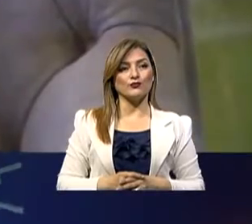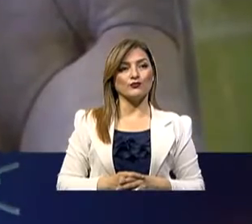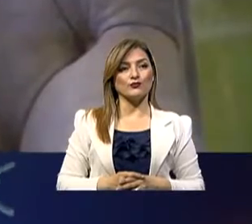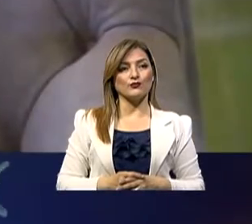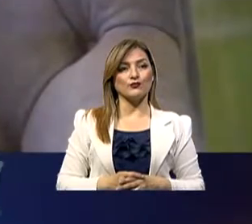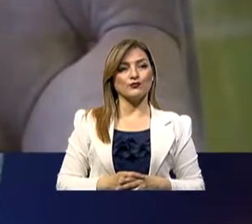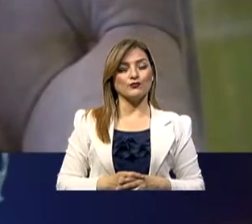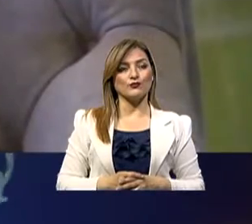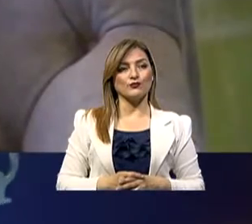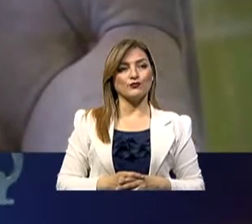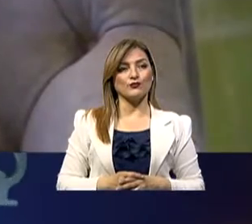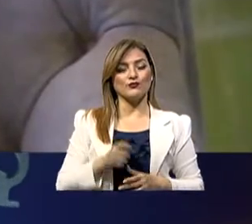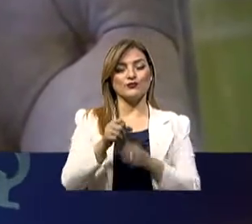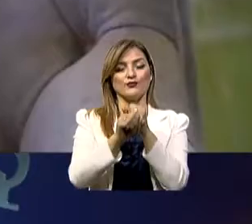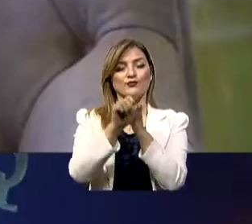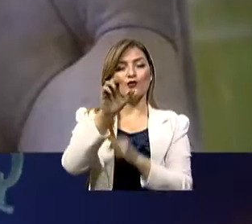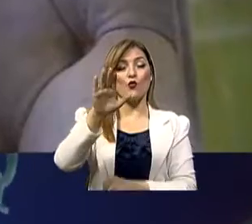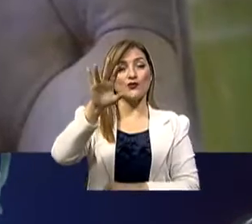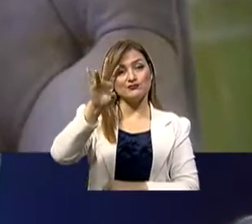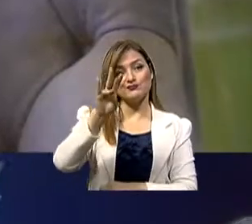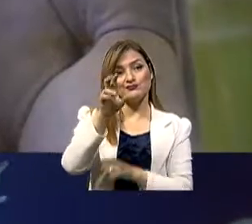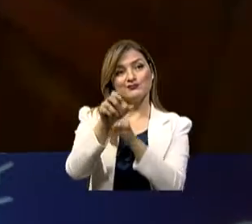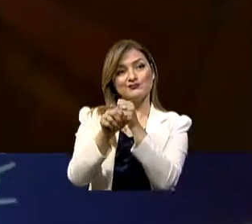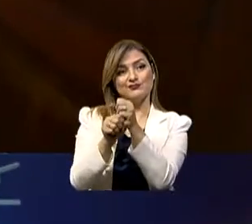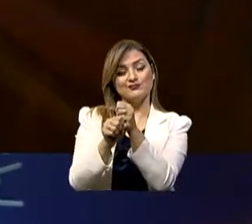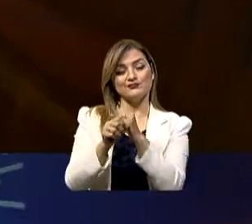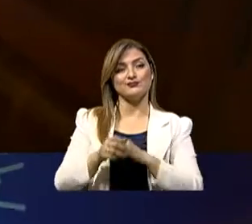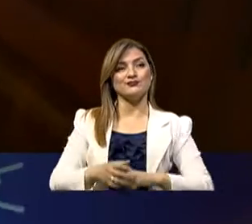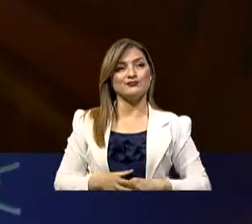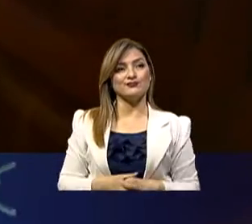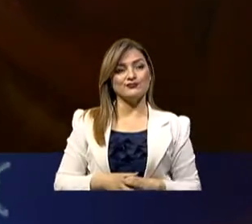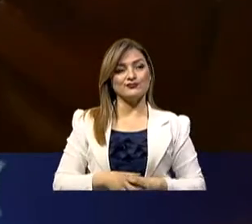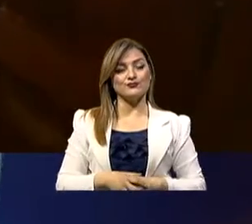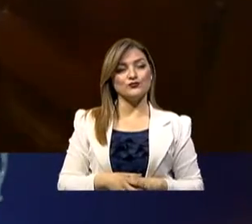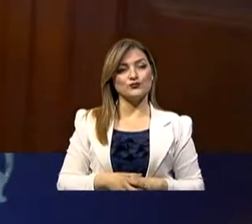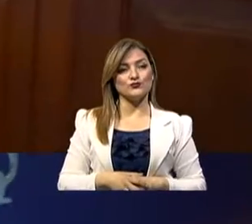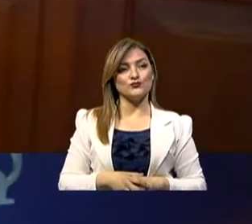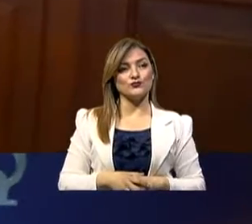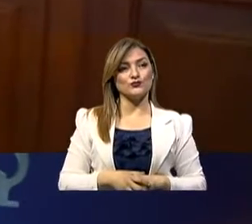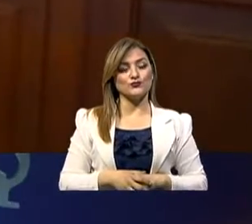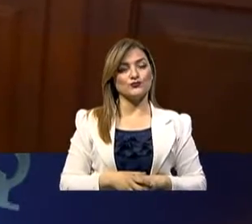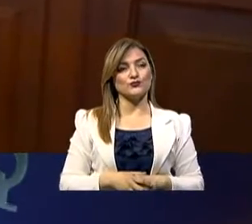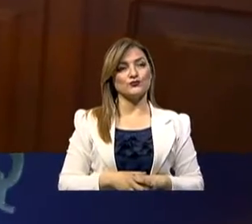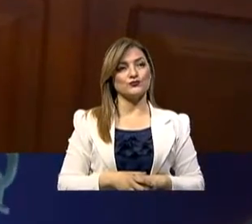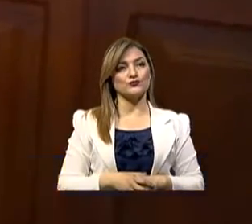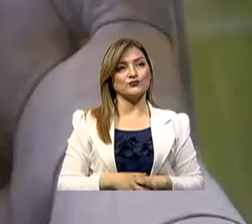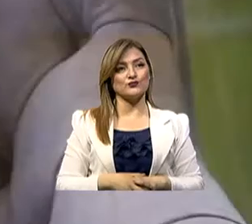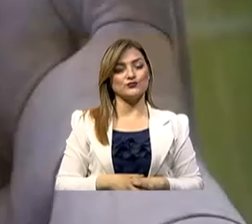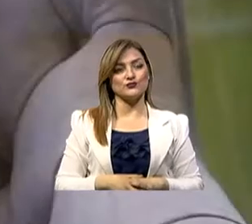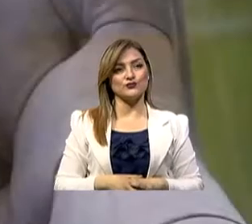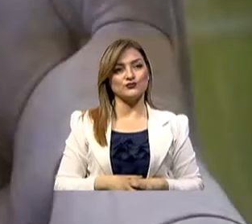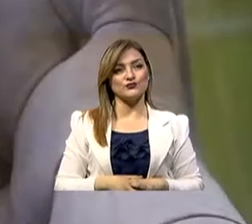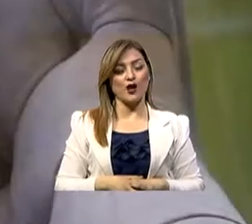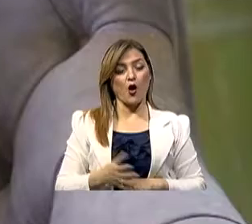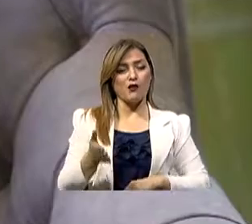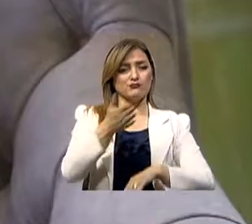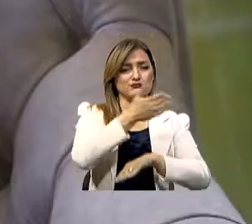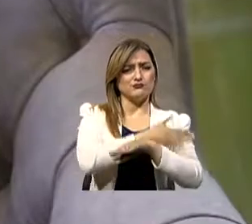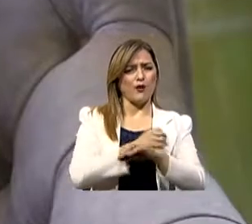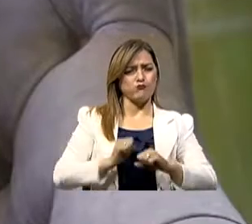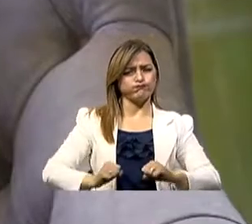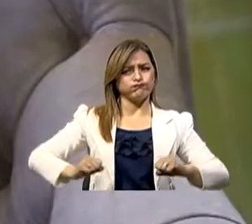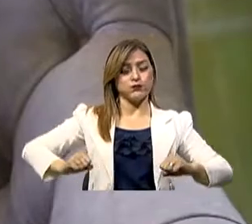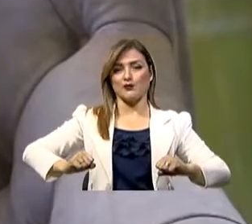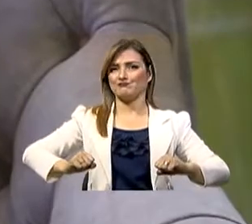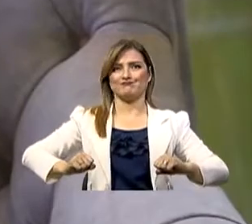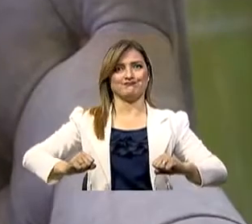tengo 57 años y soy - no siempre tuve sobrepeso esto empezó